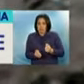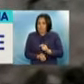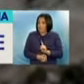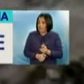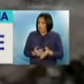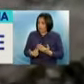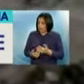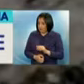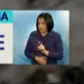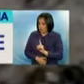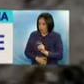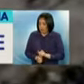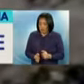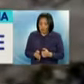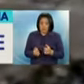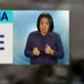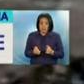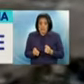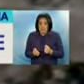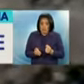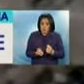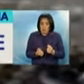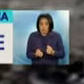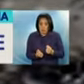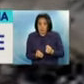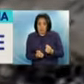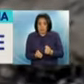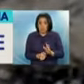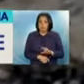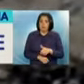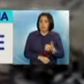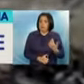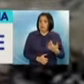nada fácil. Un pestañeo y otro sería el final.